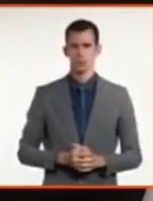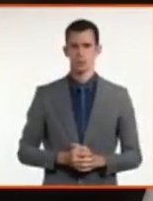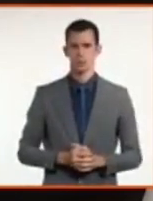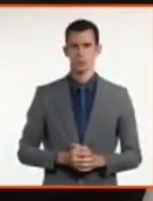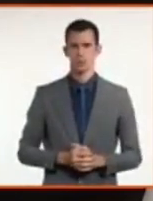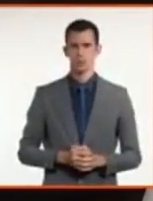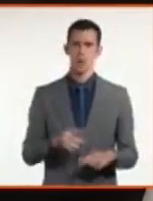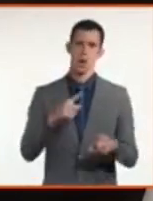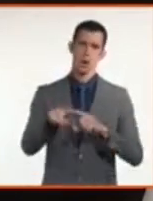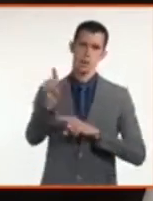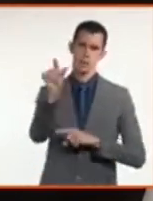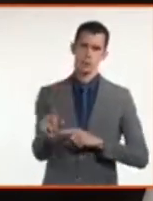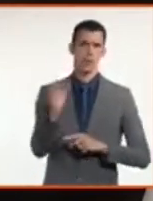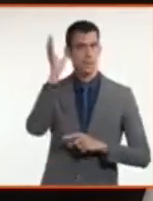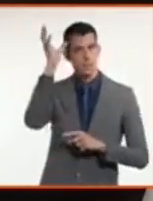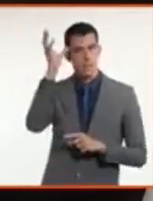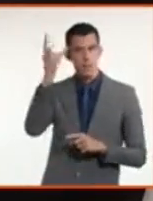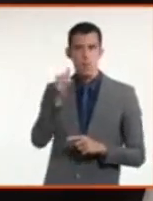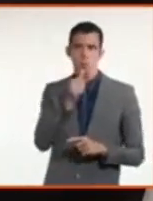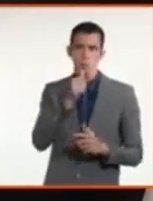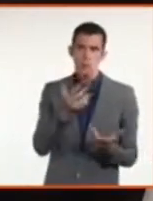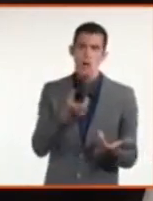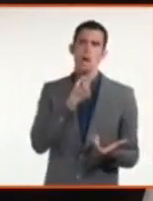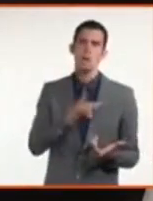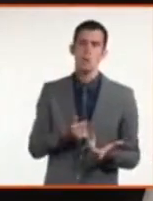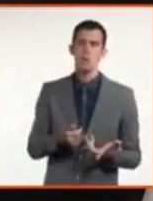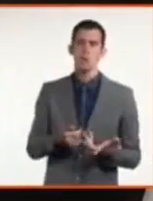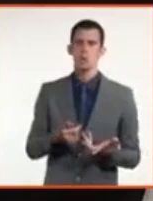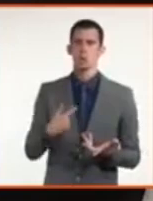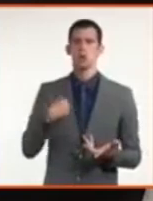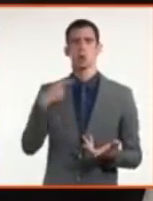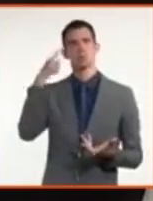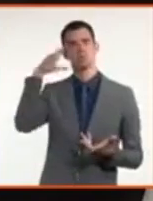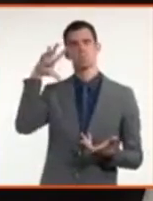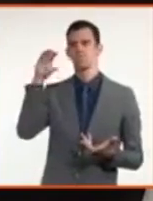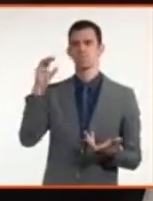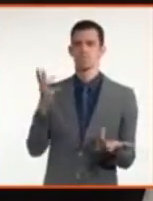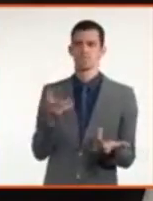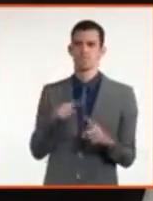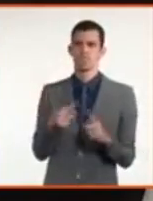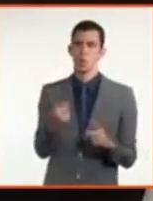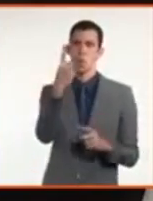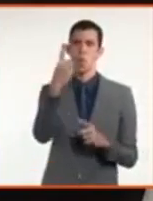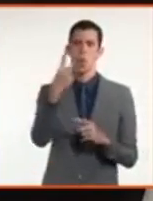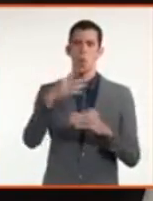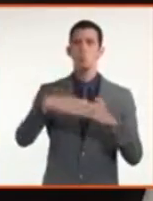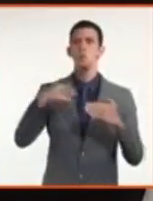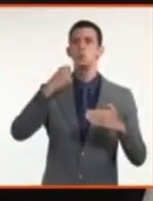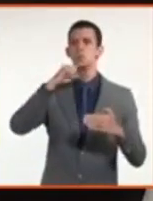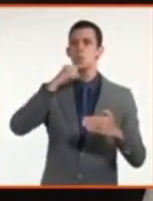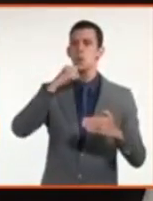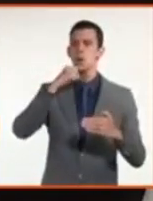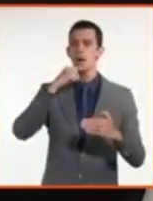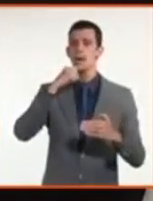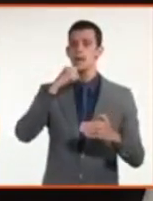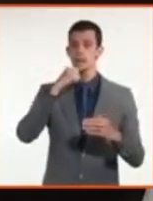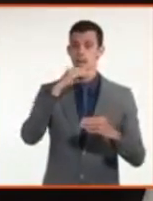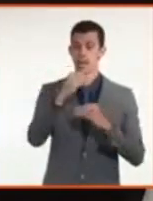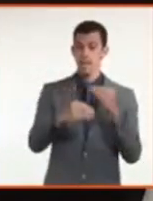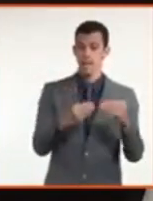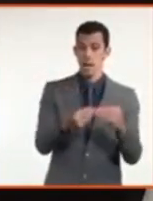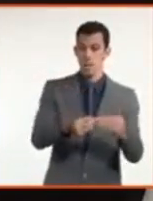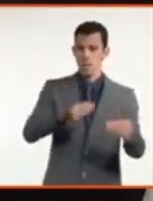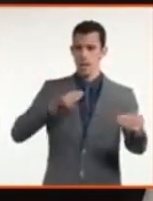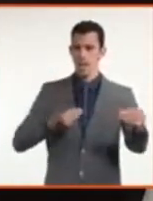a 120 por 1 mi salario vale menos ya yo no puedo aceptar cosas o estoy ganando solo tantos dólares